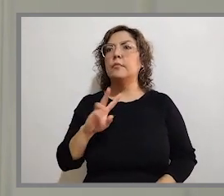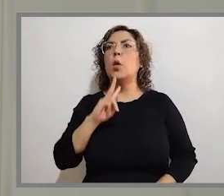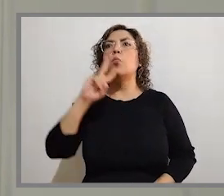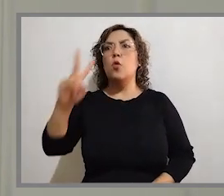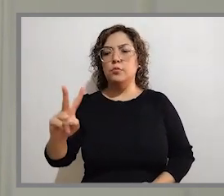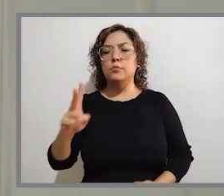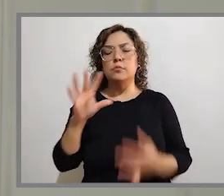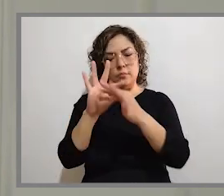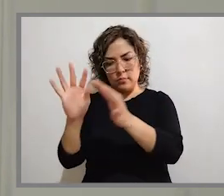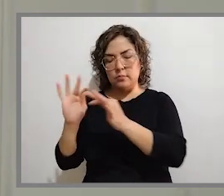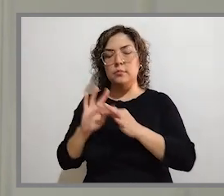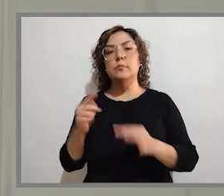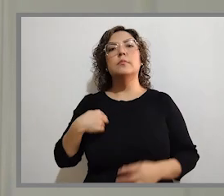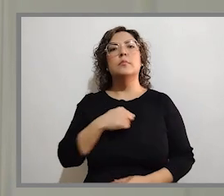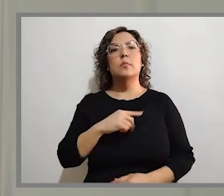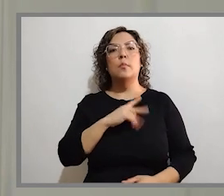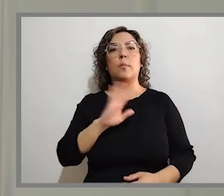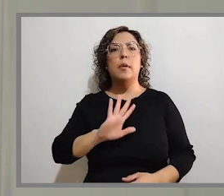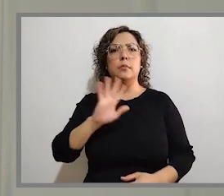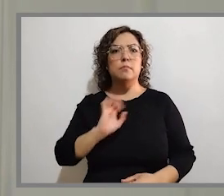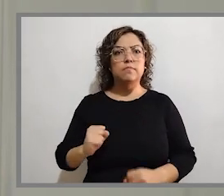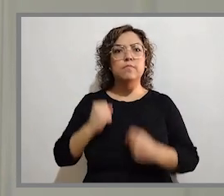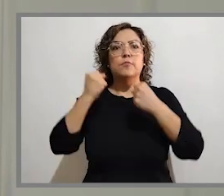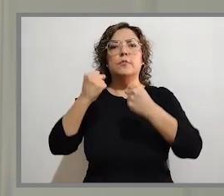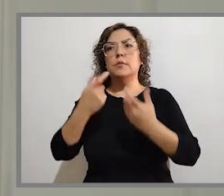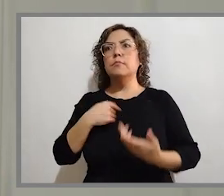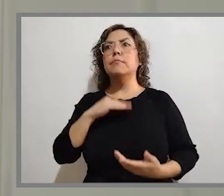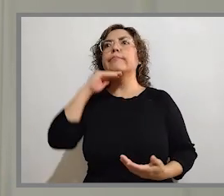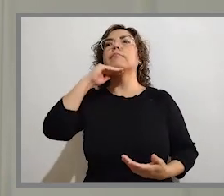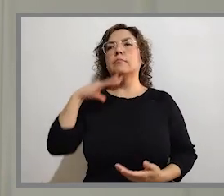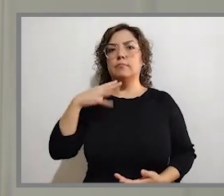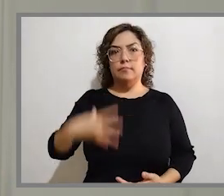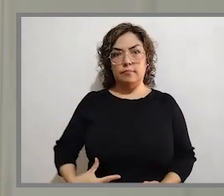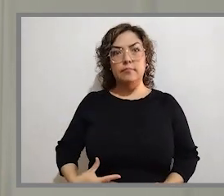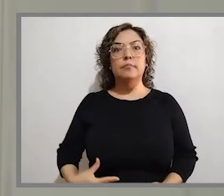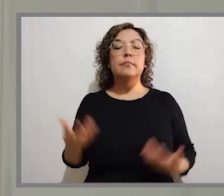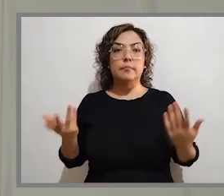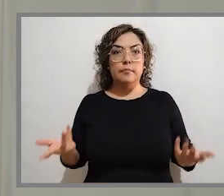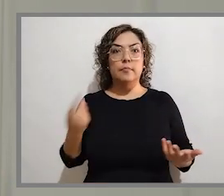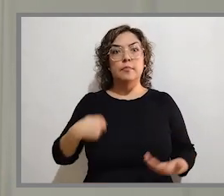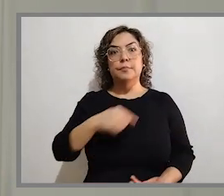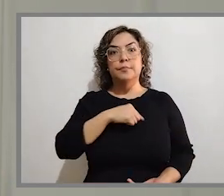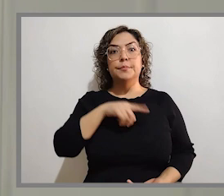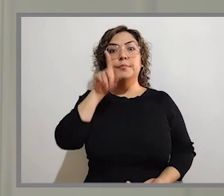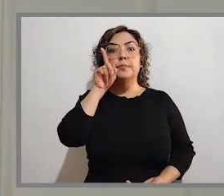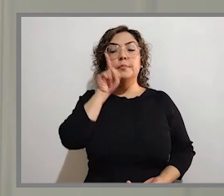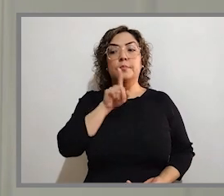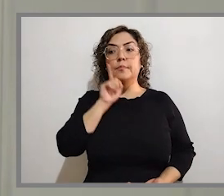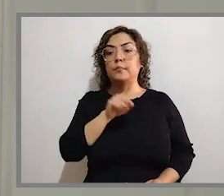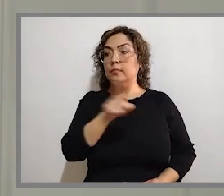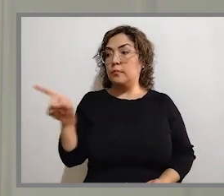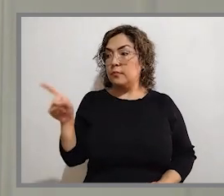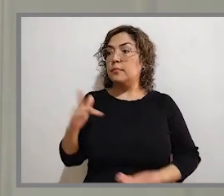mensaje poderoso sobre la importancia del liderazgo de las mujeres. Este enfoque colaborativo puede inspirar a otras